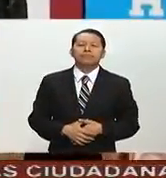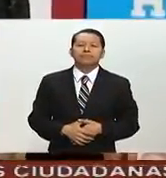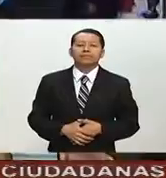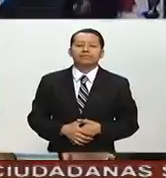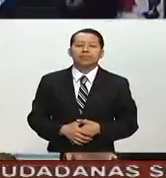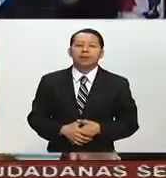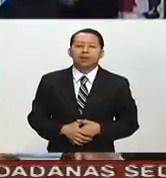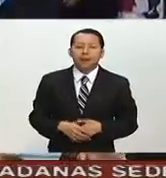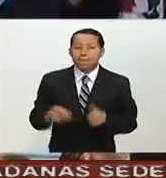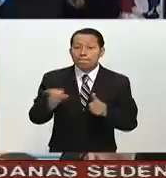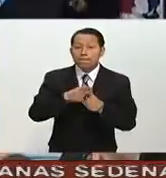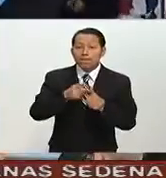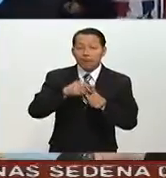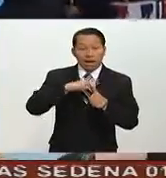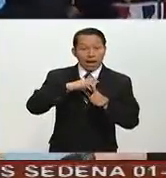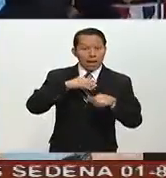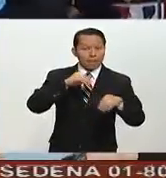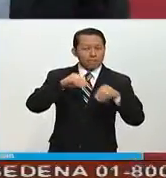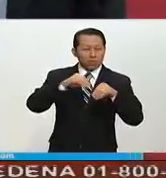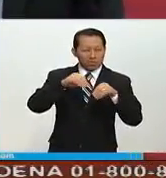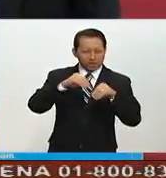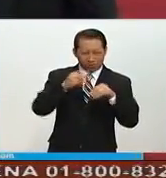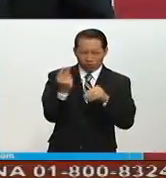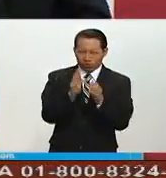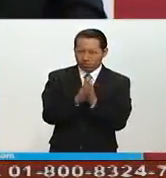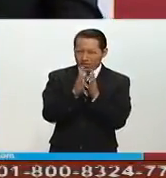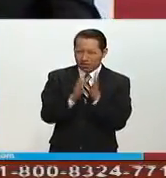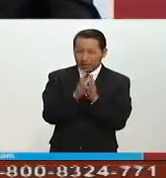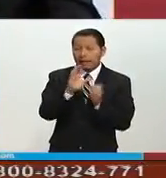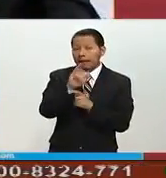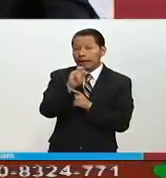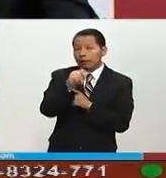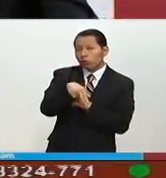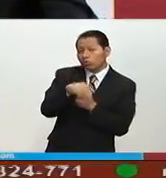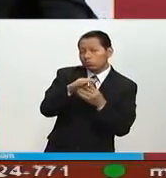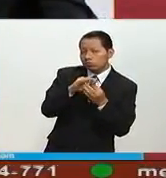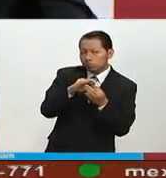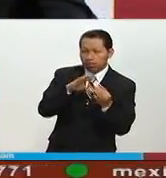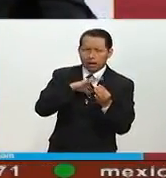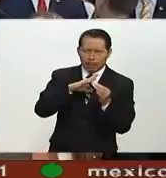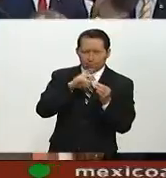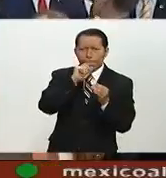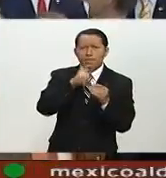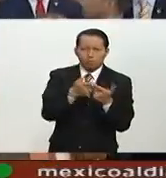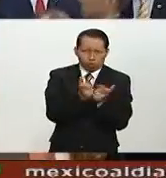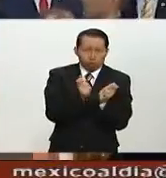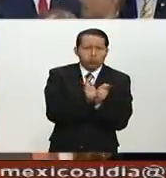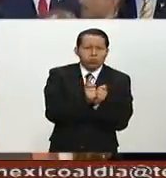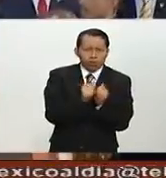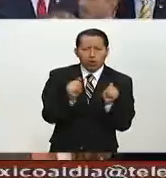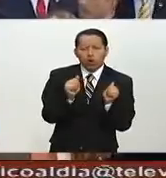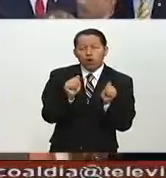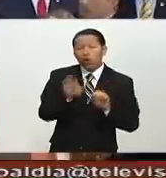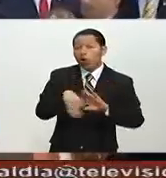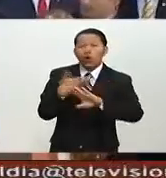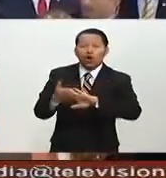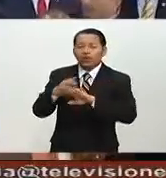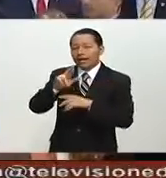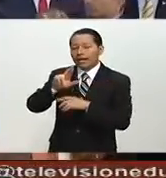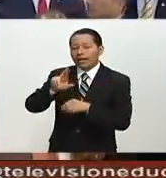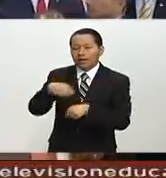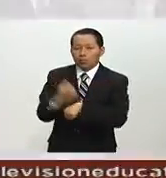En el primer mitin en que ambos participan, Clinton enalteció la unión de su partido con los republicanos, contra los